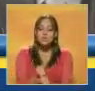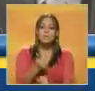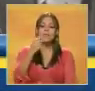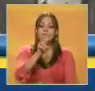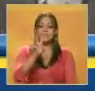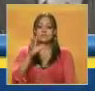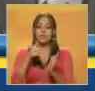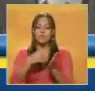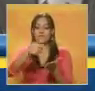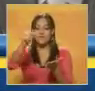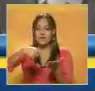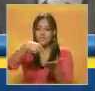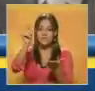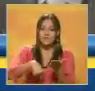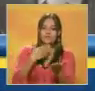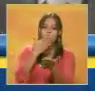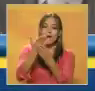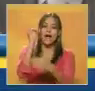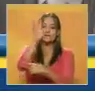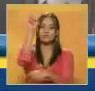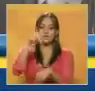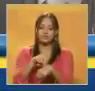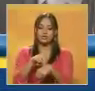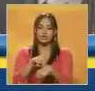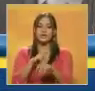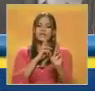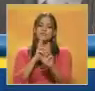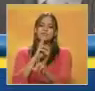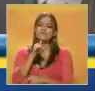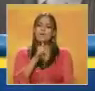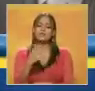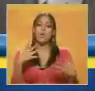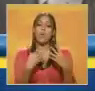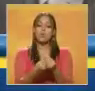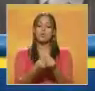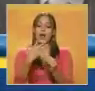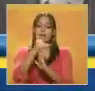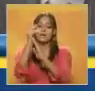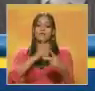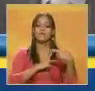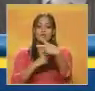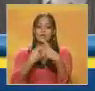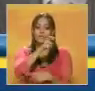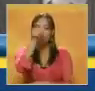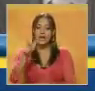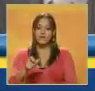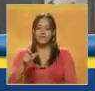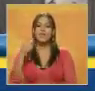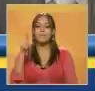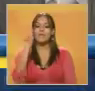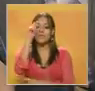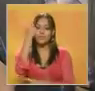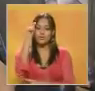más de 25 mil firmas para llevar la propuesta a la asamblea nacional ofreció las declaraciones en compañía del dirigente de voluntad popular carlos vecchio y la